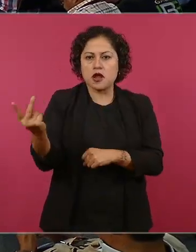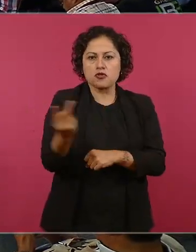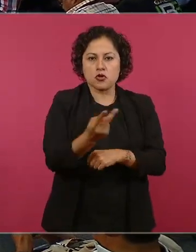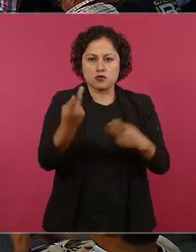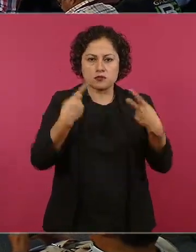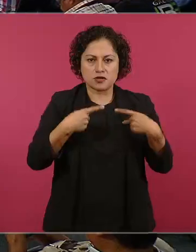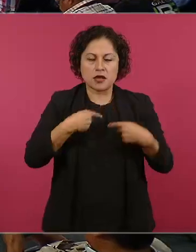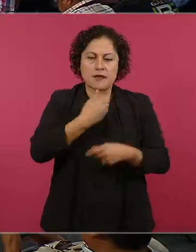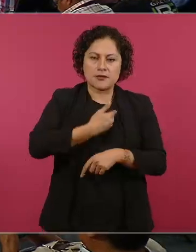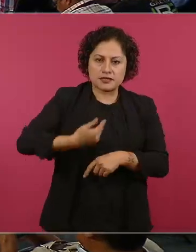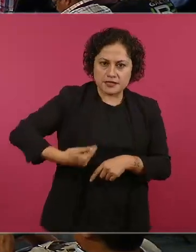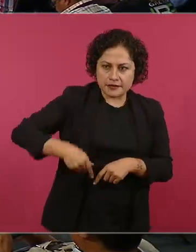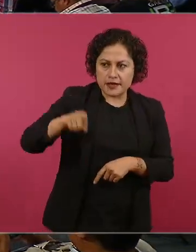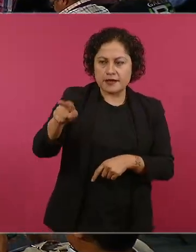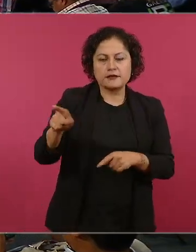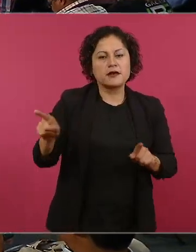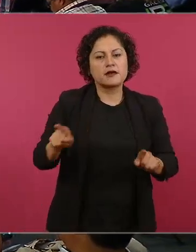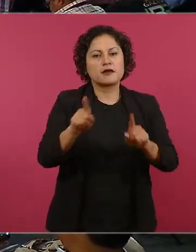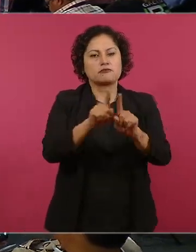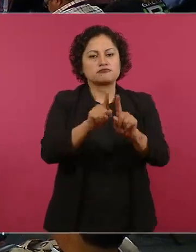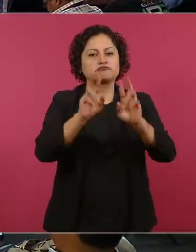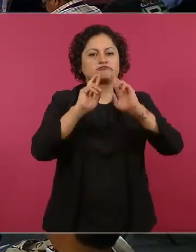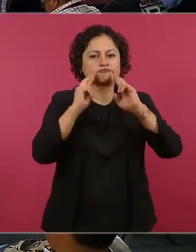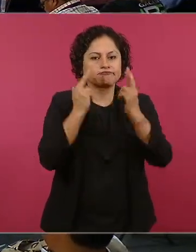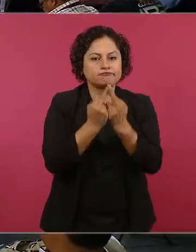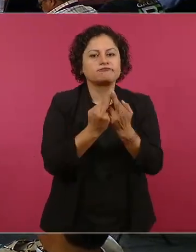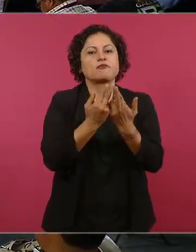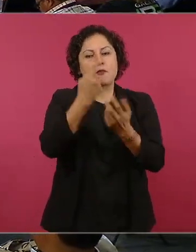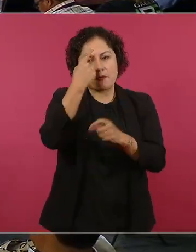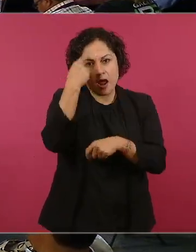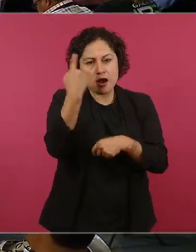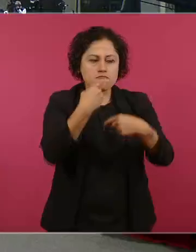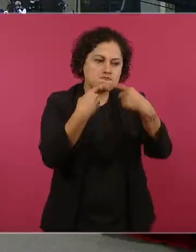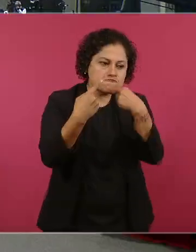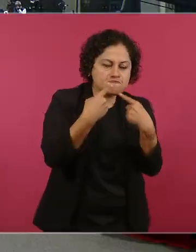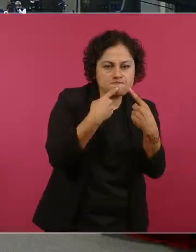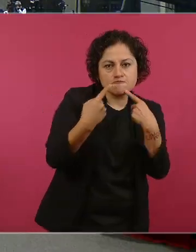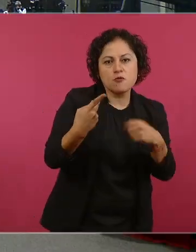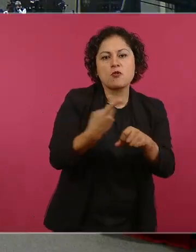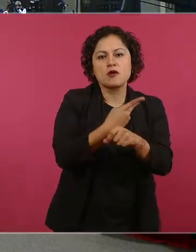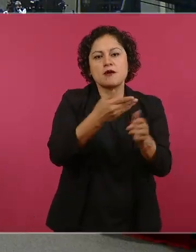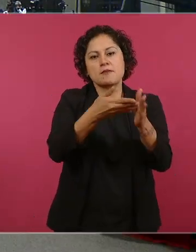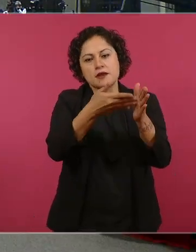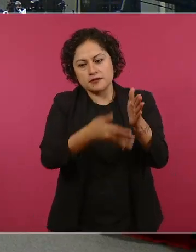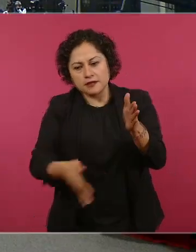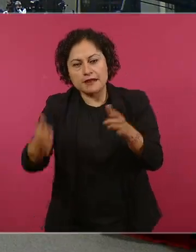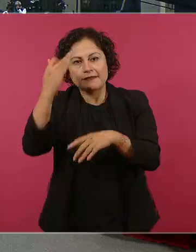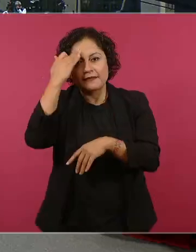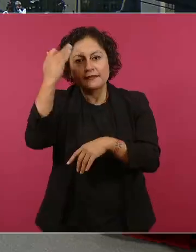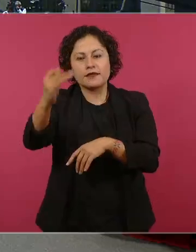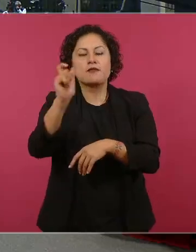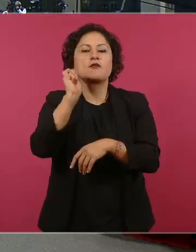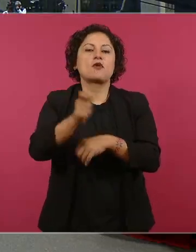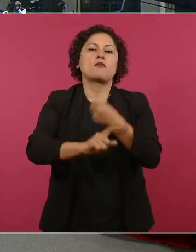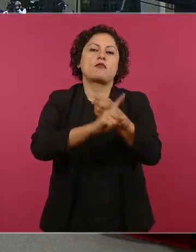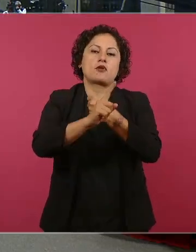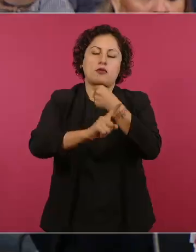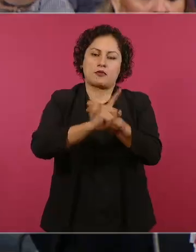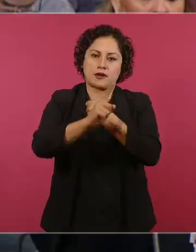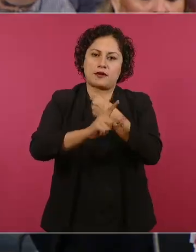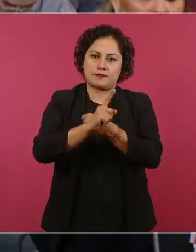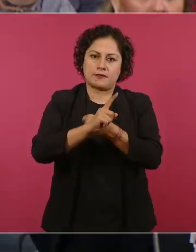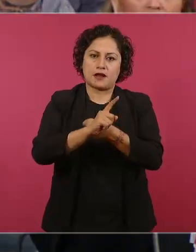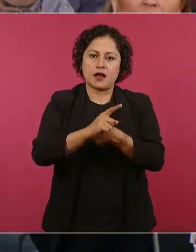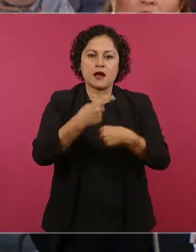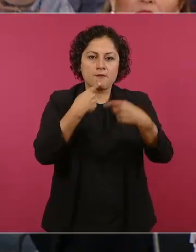discutir abiertamente la política económica de México en momentos donde se transitaba todavía por esta crisis, para que no ocurrieran